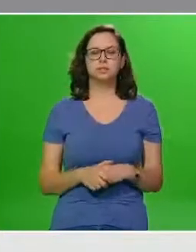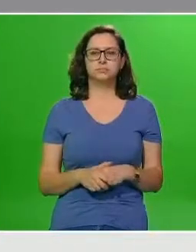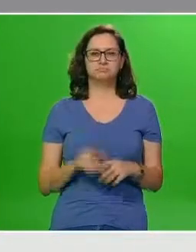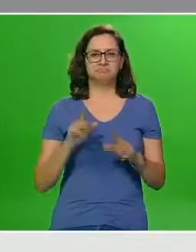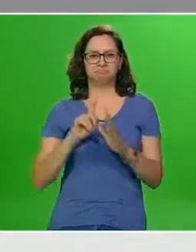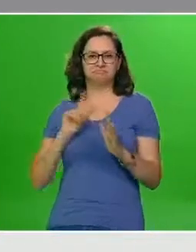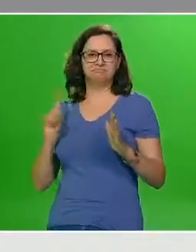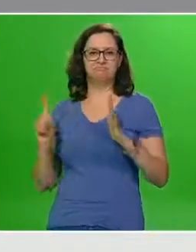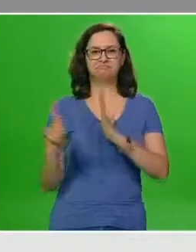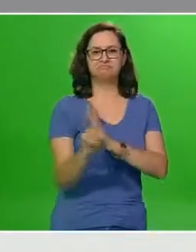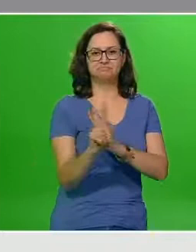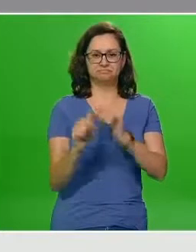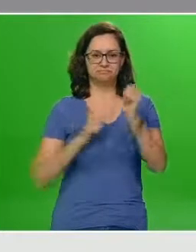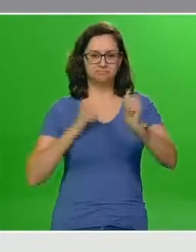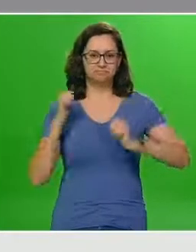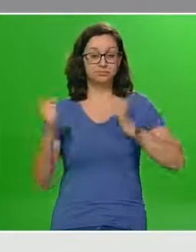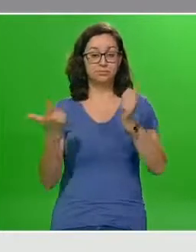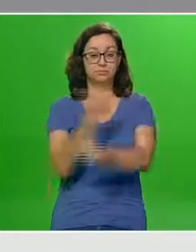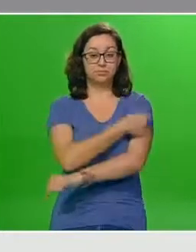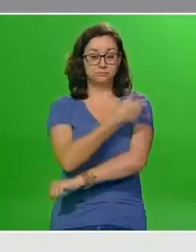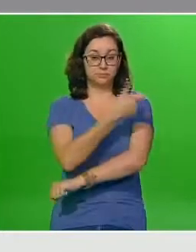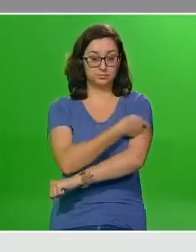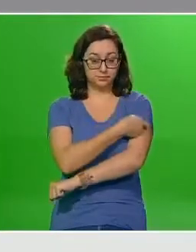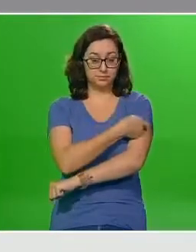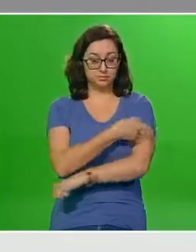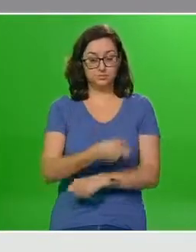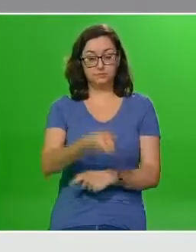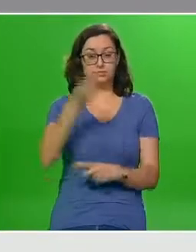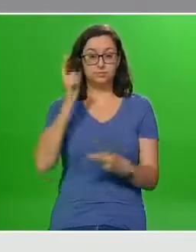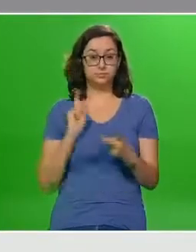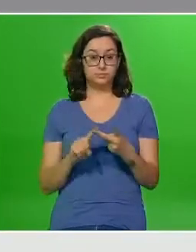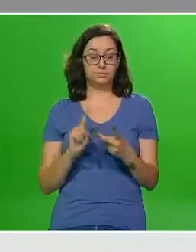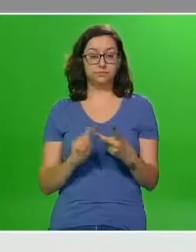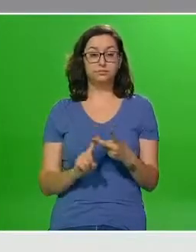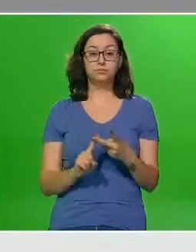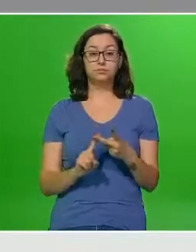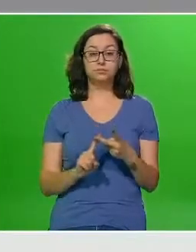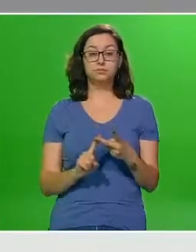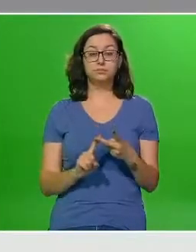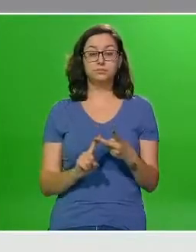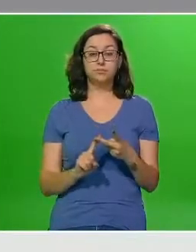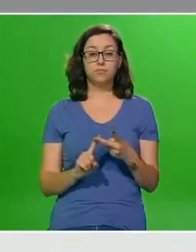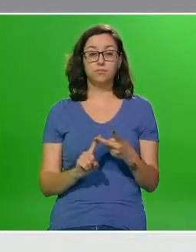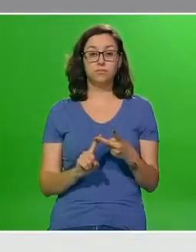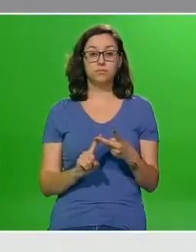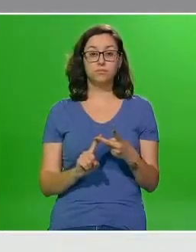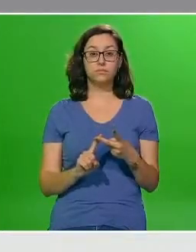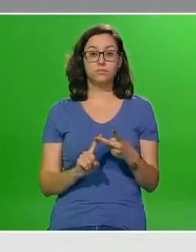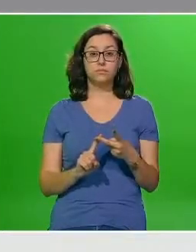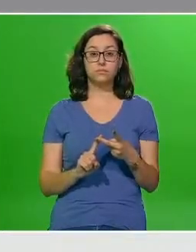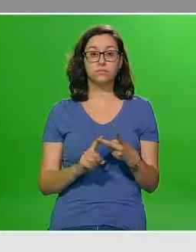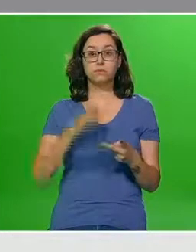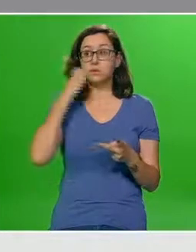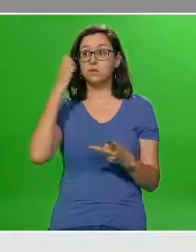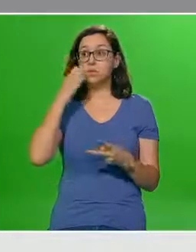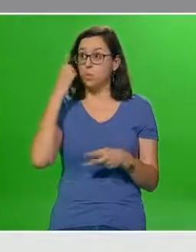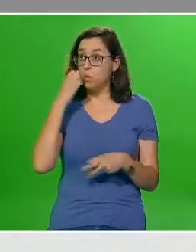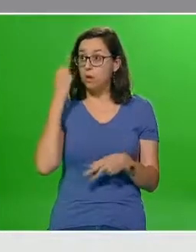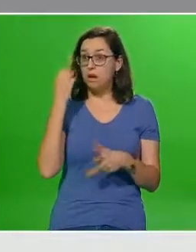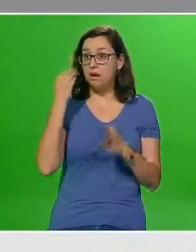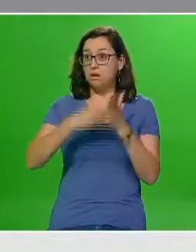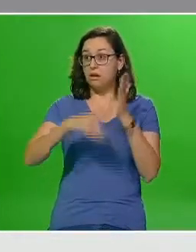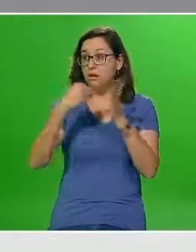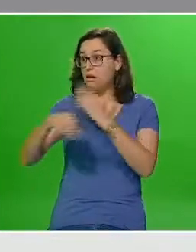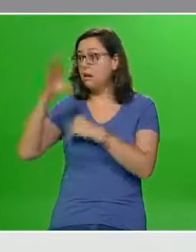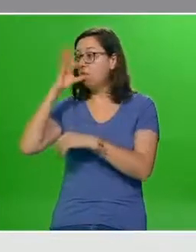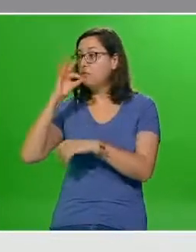adelantado a la aplicación de su vacuna, si las deficiencias educativas en los planteles van a ser cubiertas a